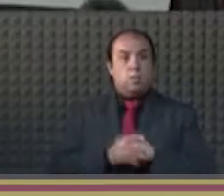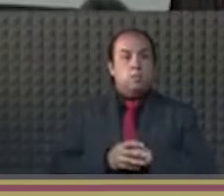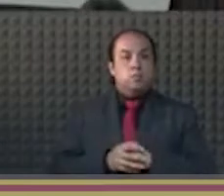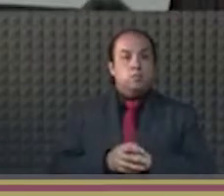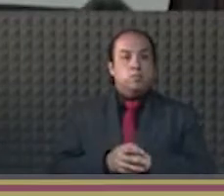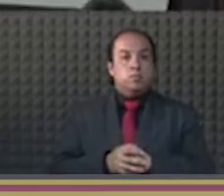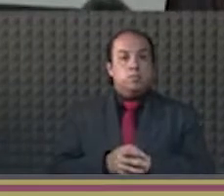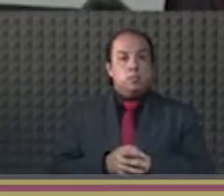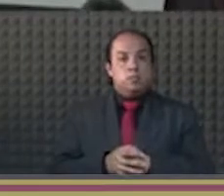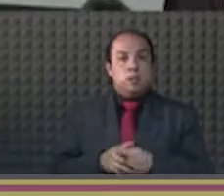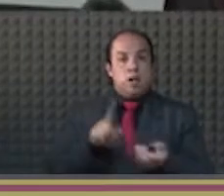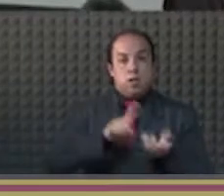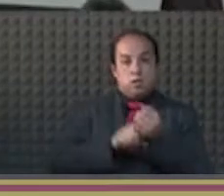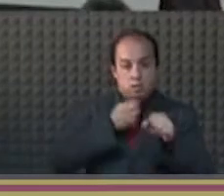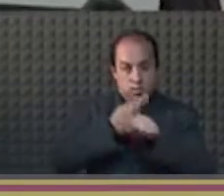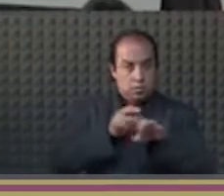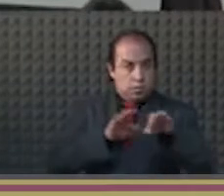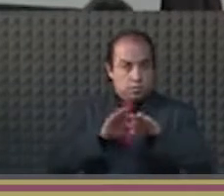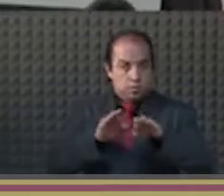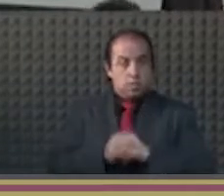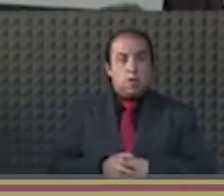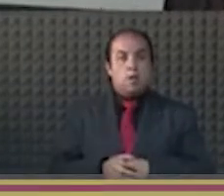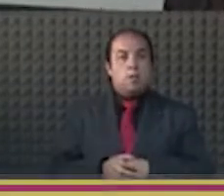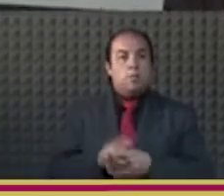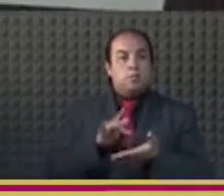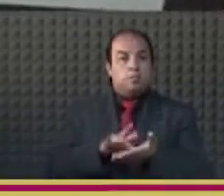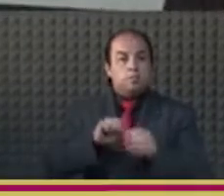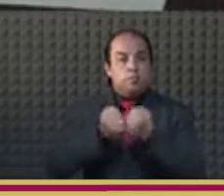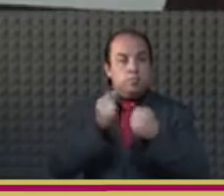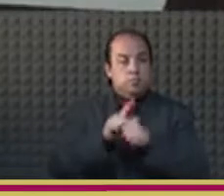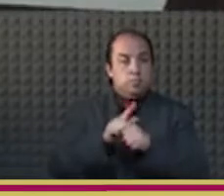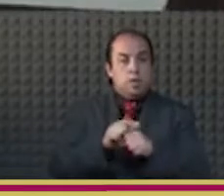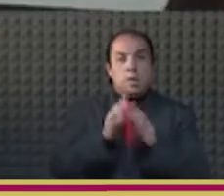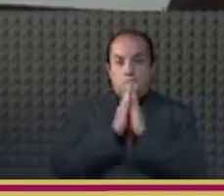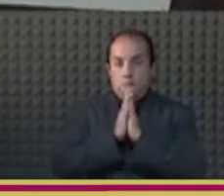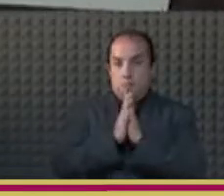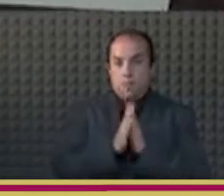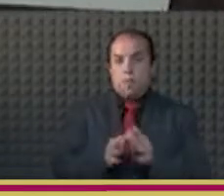Laboral de la Secretaría del Trabajo y Previsión Social, sea tan amable de hacer uso